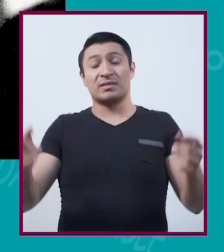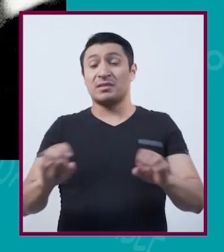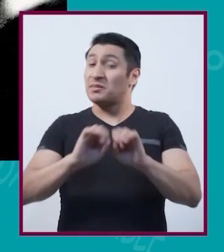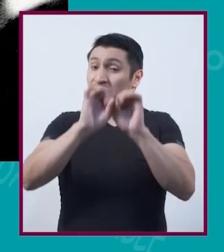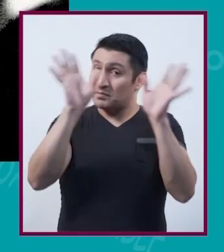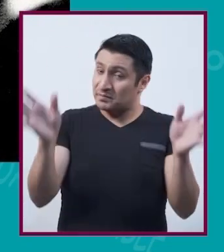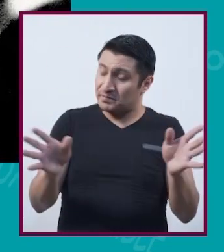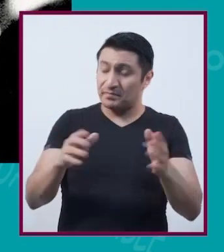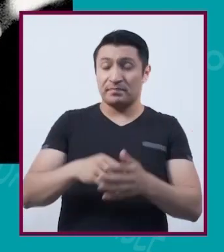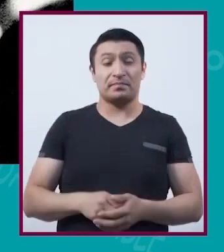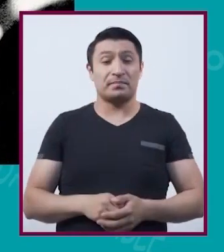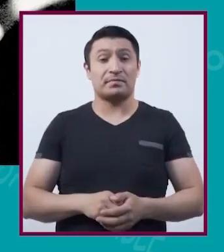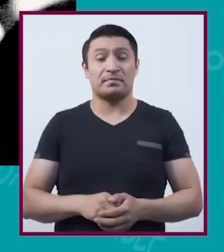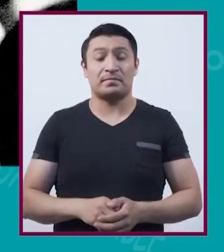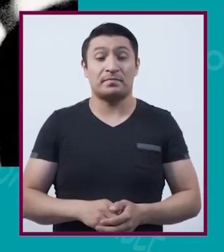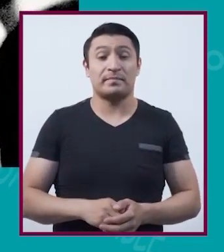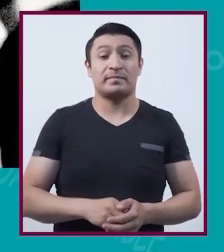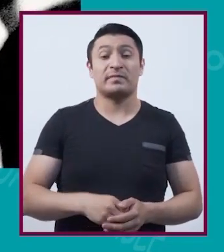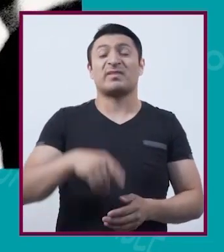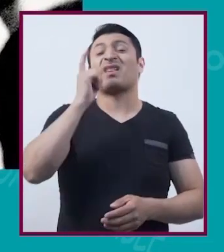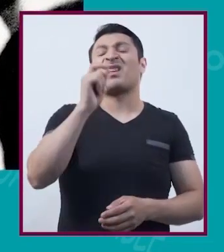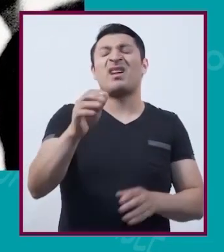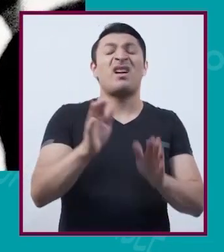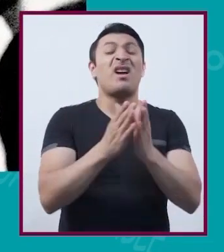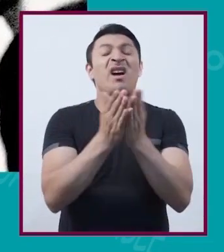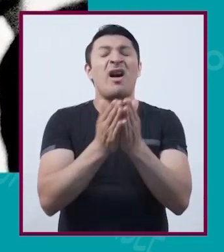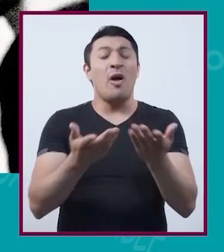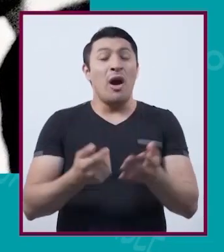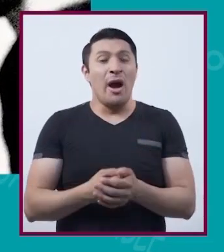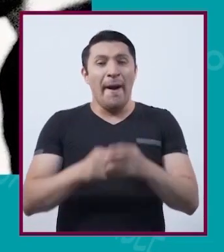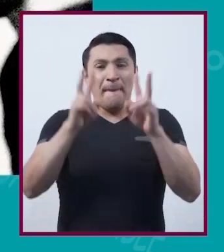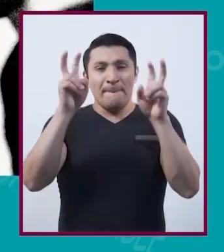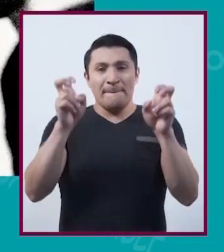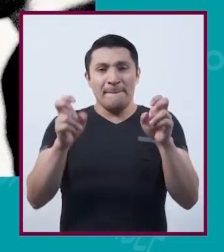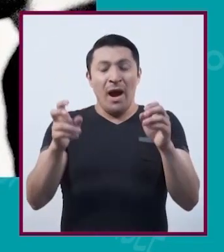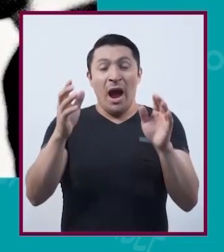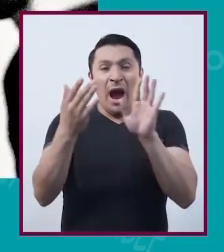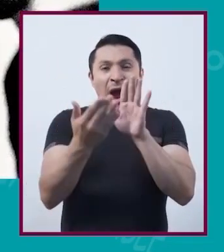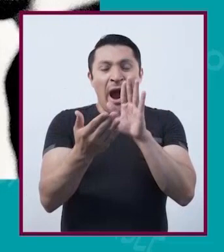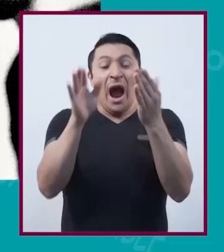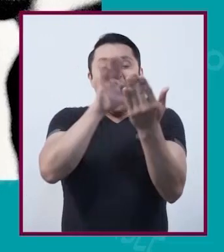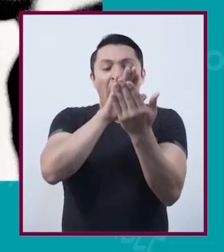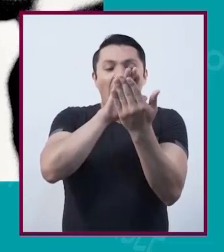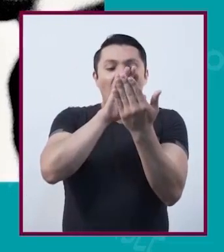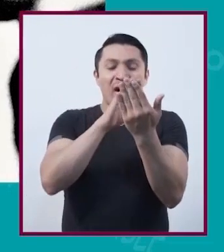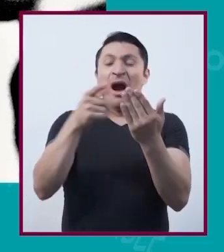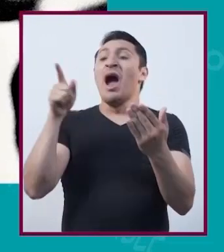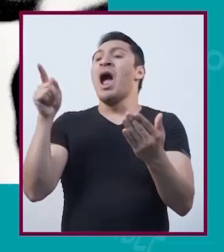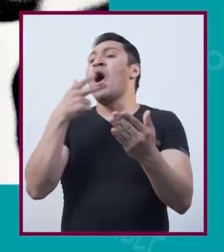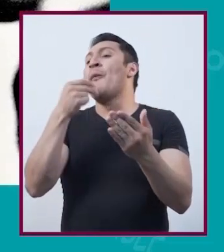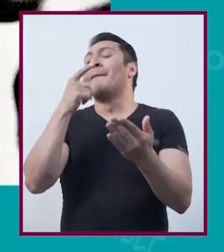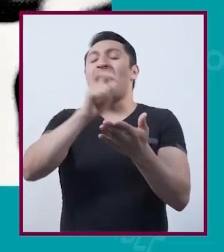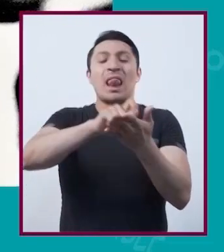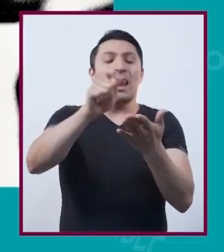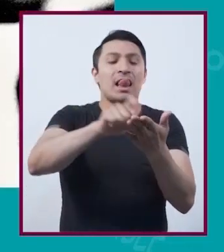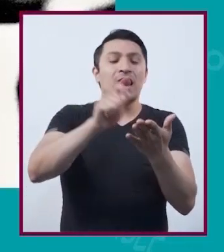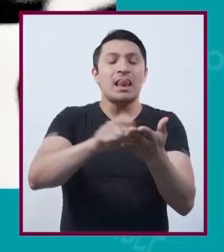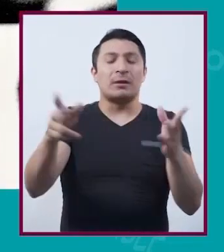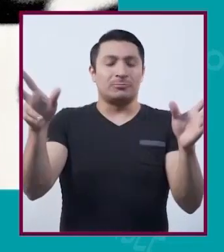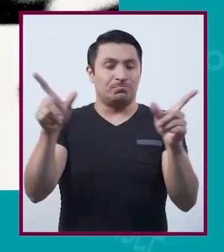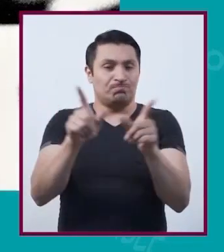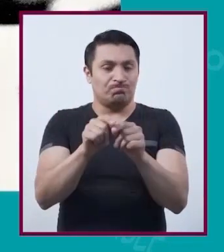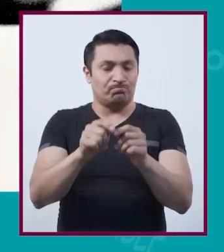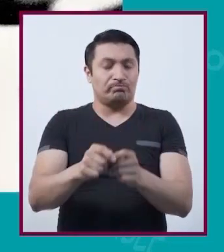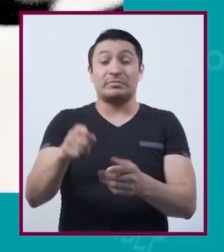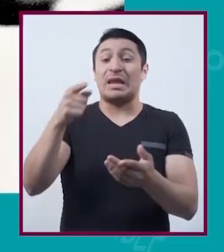su contraportada, el propio autor nos lo resume de la siguiente manera. Escribí Las venas para difundir ideas